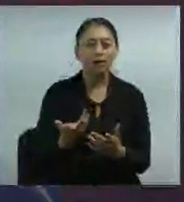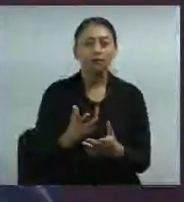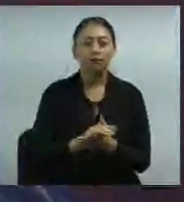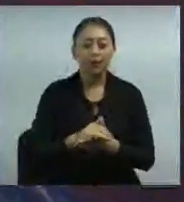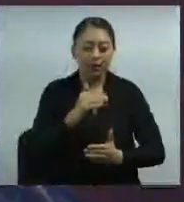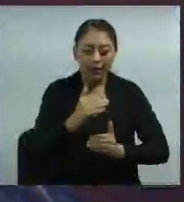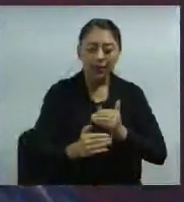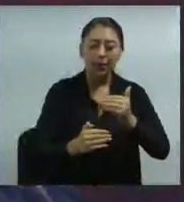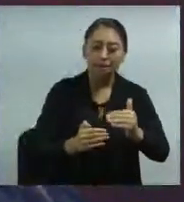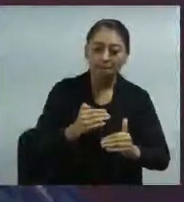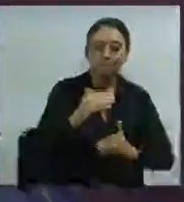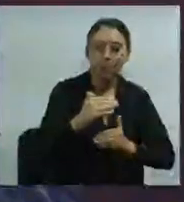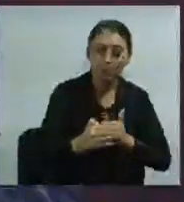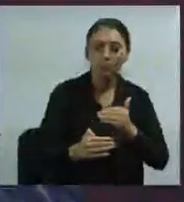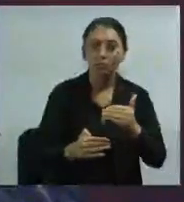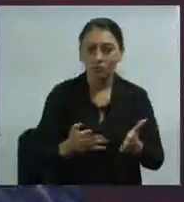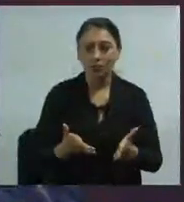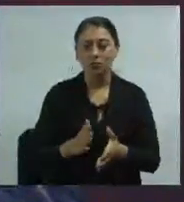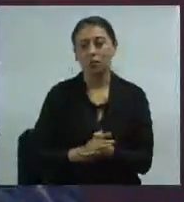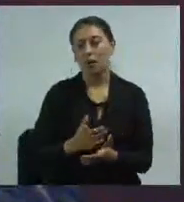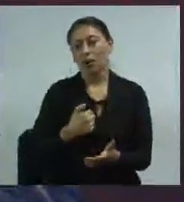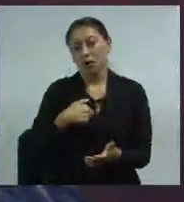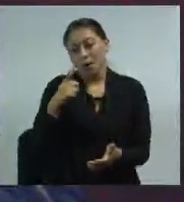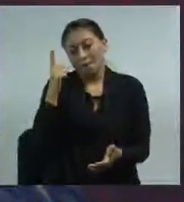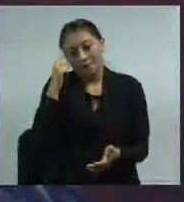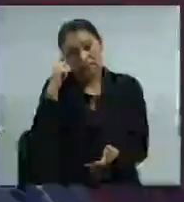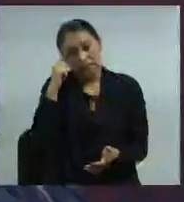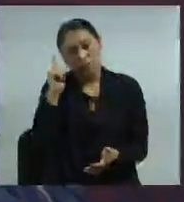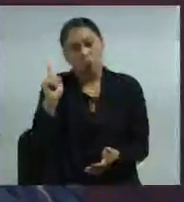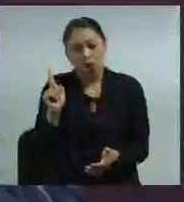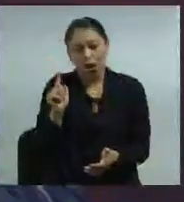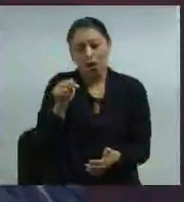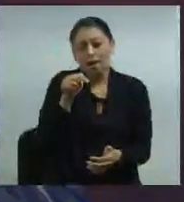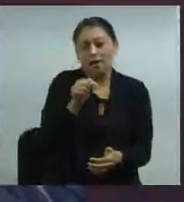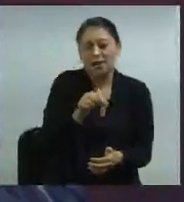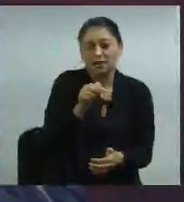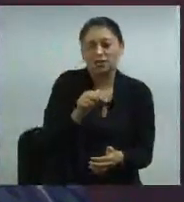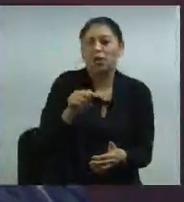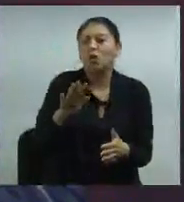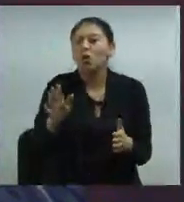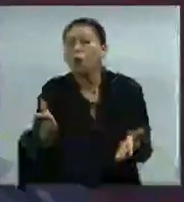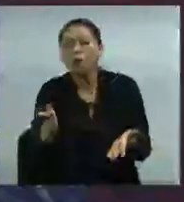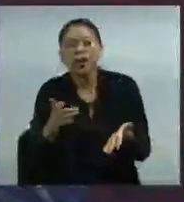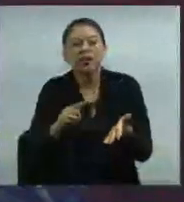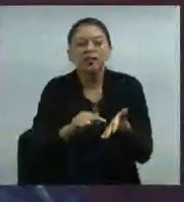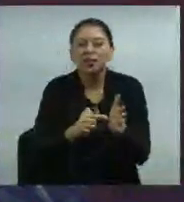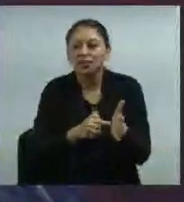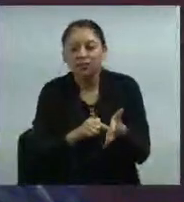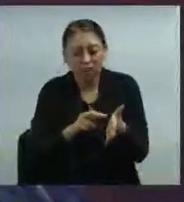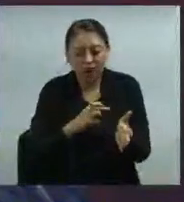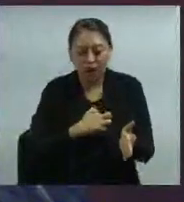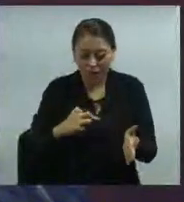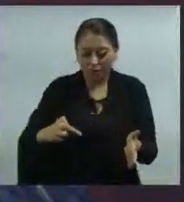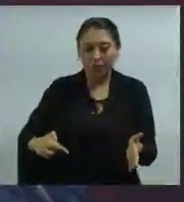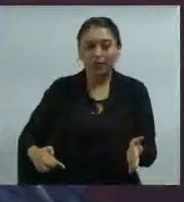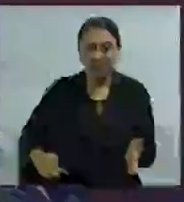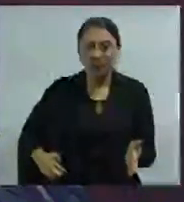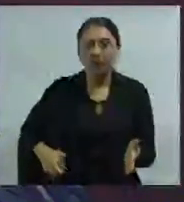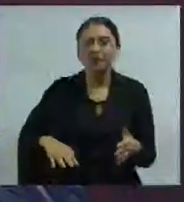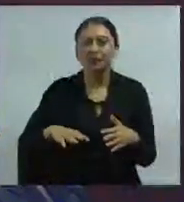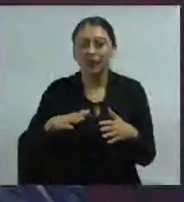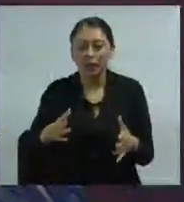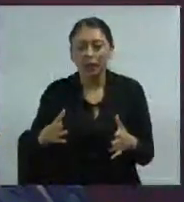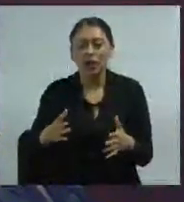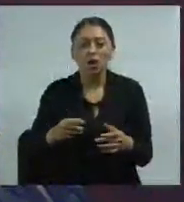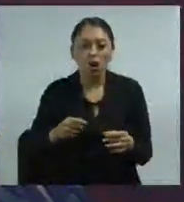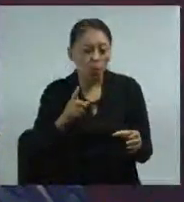el proceso, me parece que es una clara injerencia del presidente de la República en los